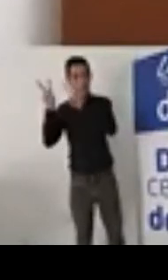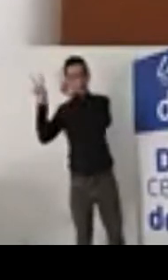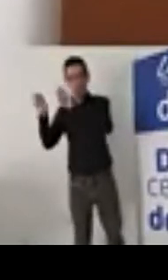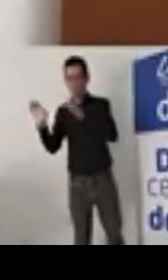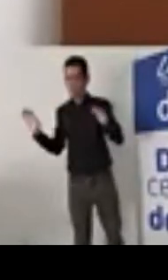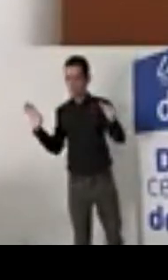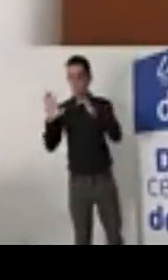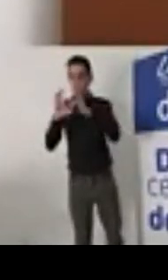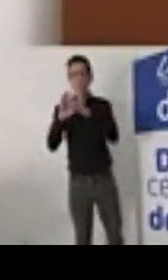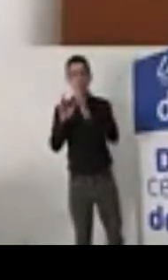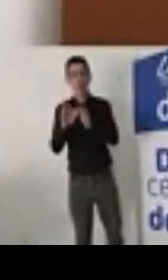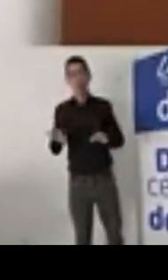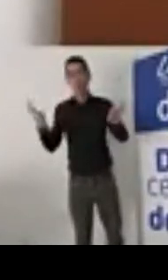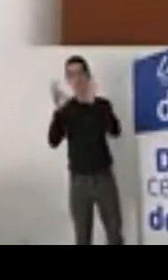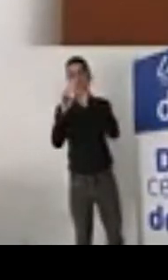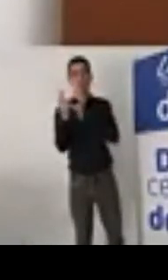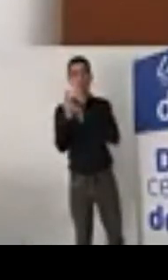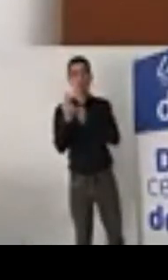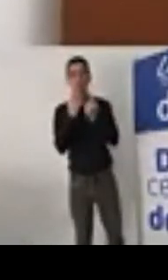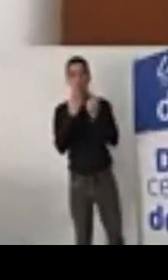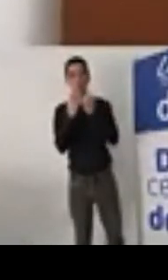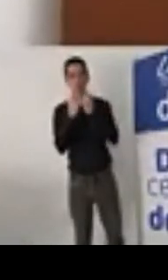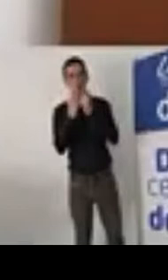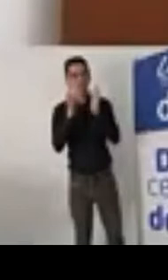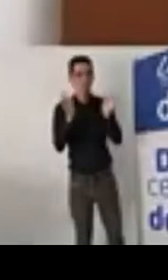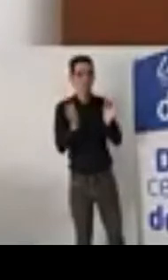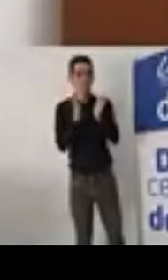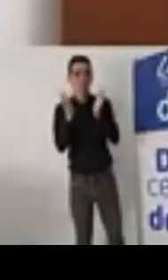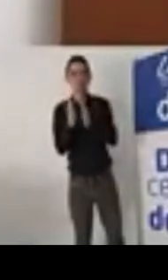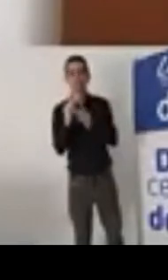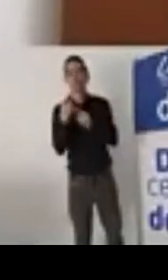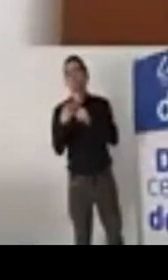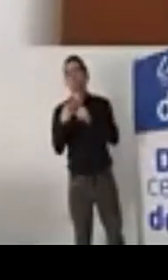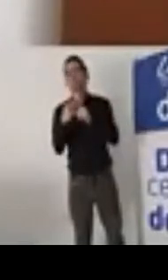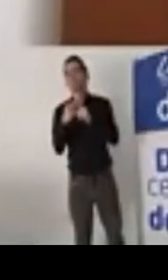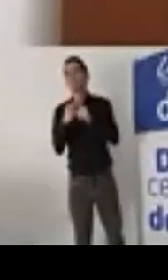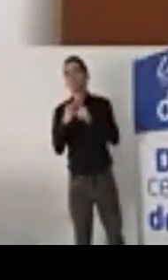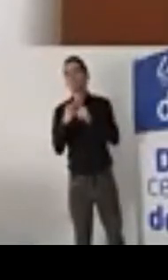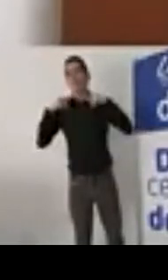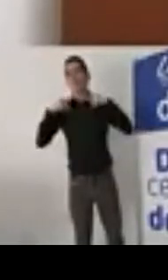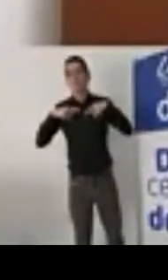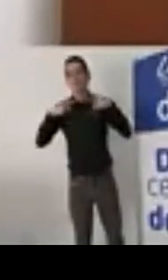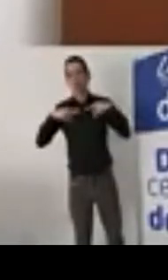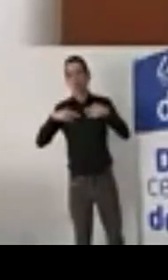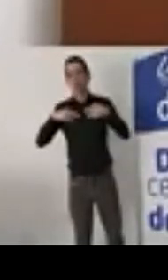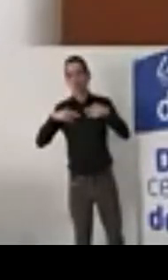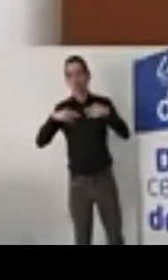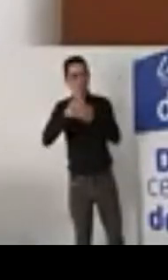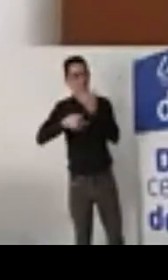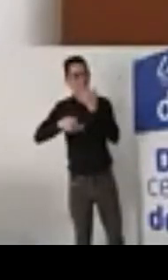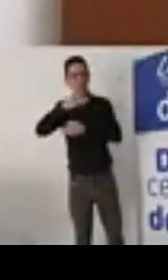estos diálogos participativos con la ciudadanía en general para tocar ese tema, para abordar ese tema